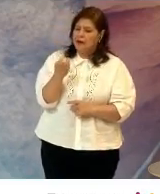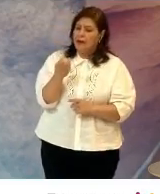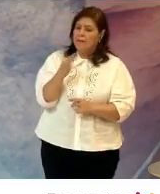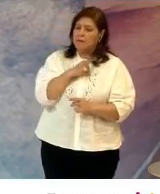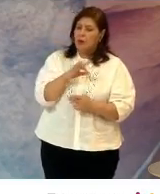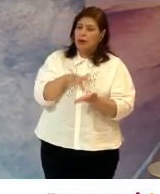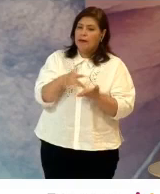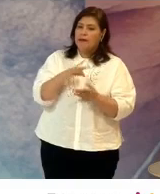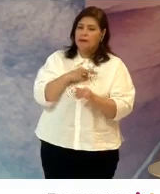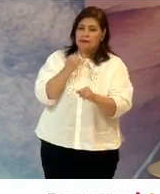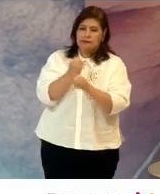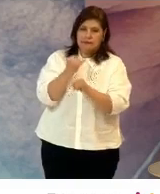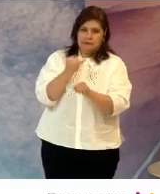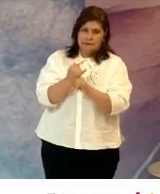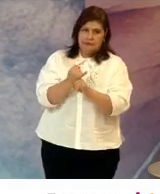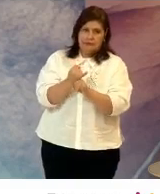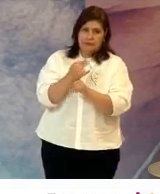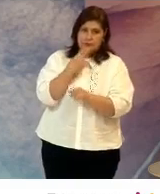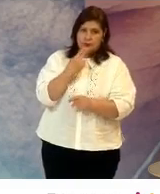línea